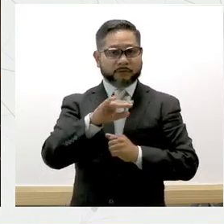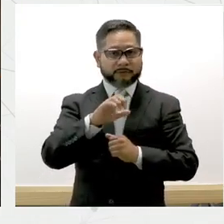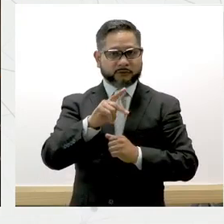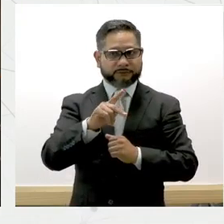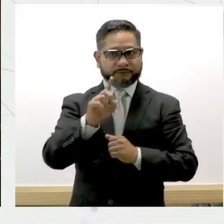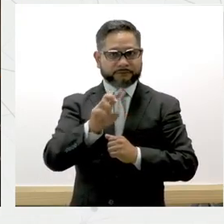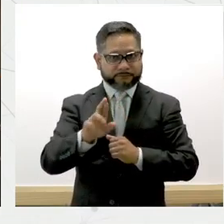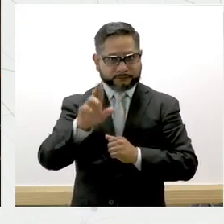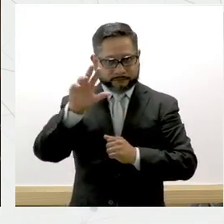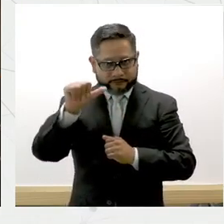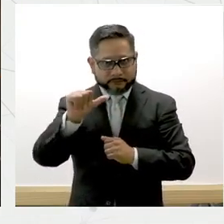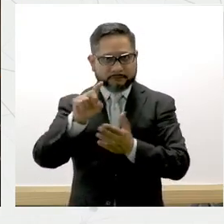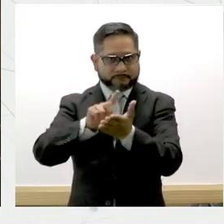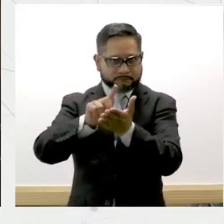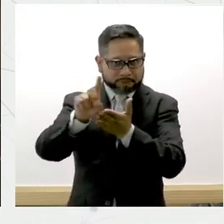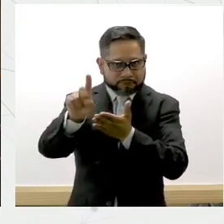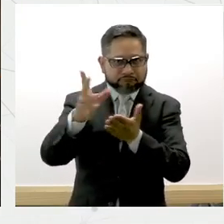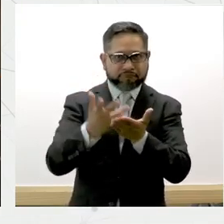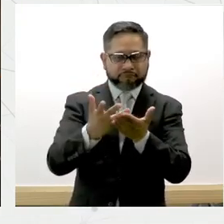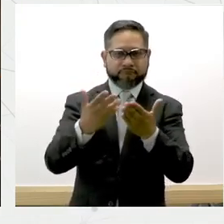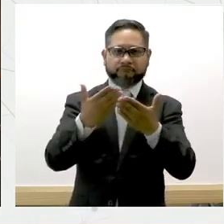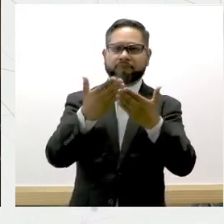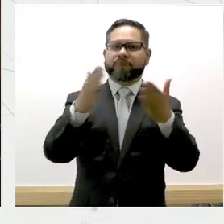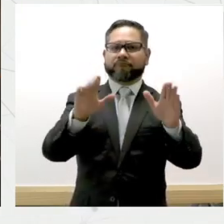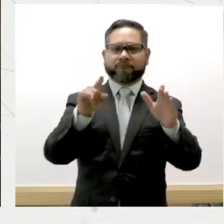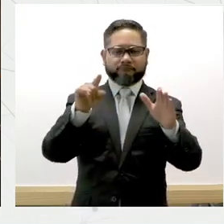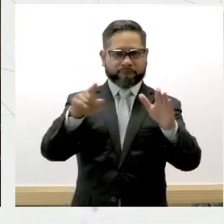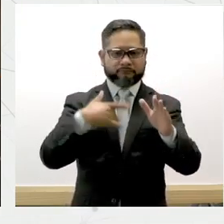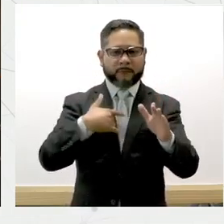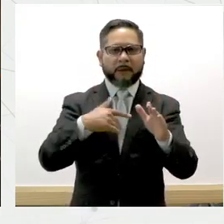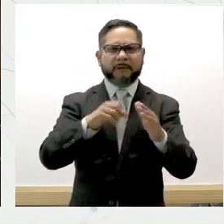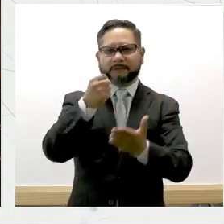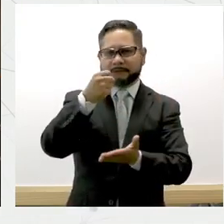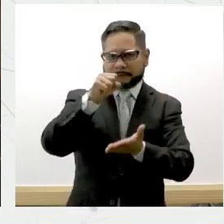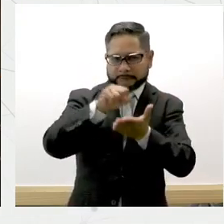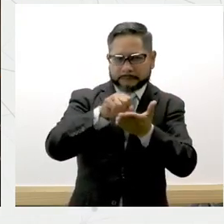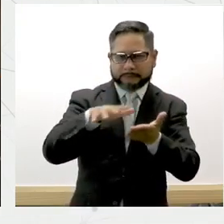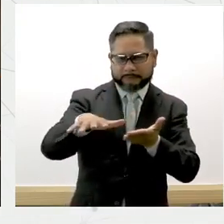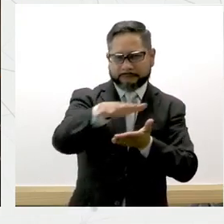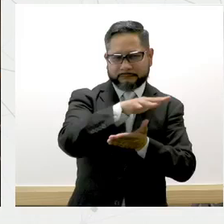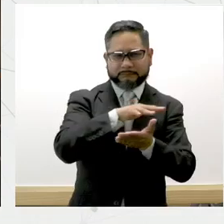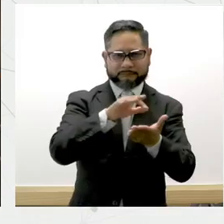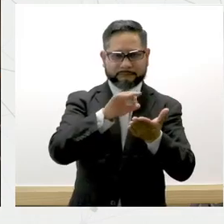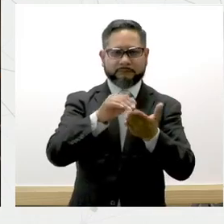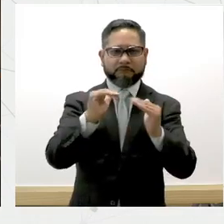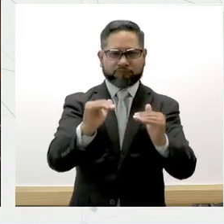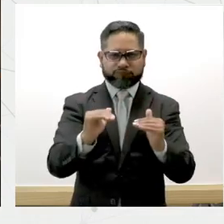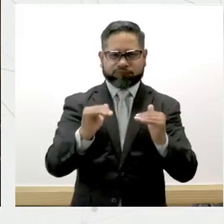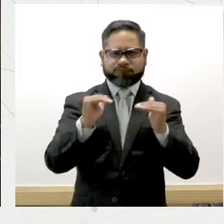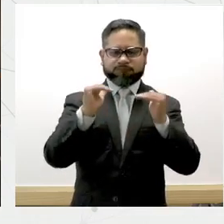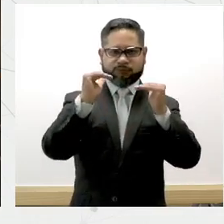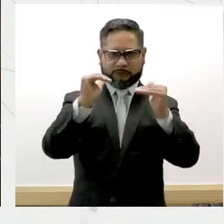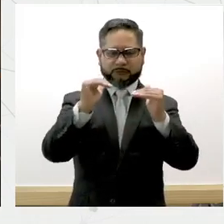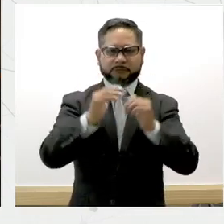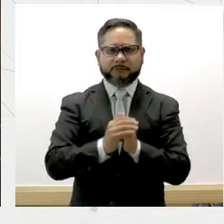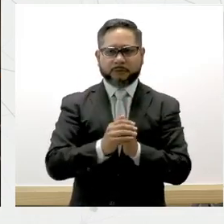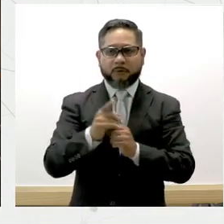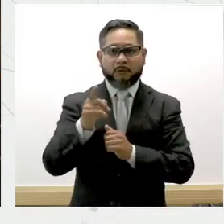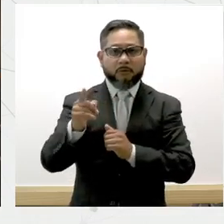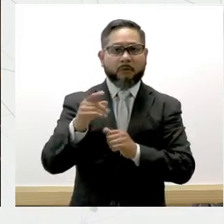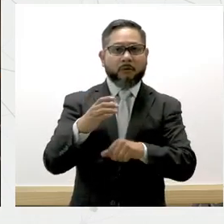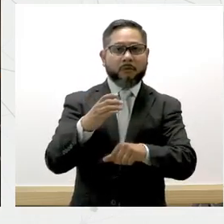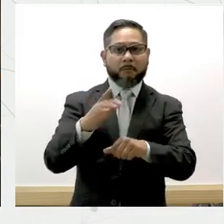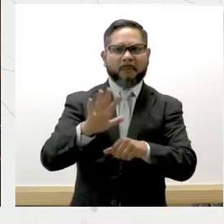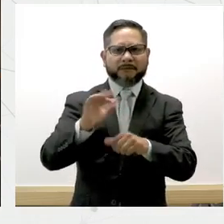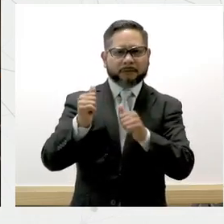Derecho, Directiva Pública Profesional y Secretaria de Administración Local, categoría superior. Es codirectora de la